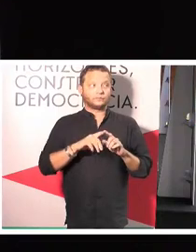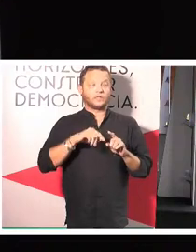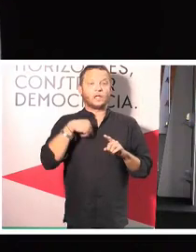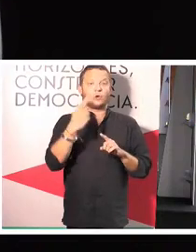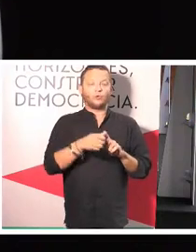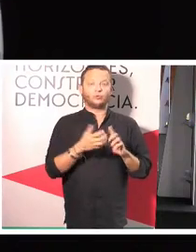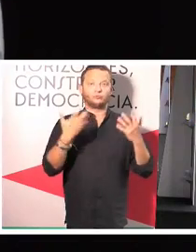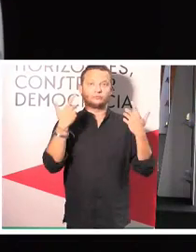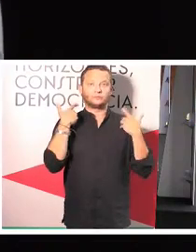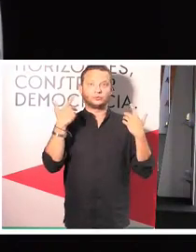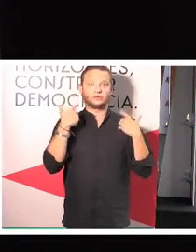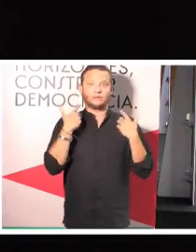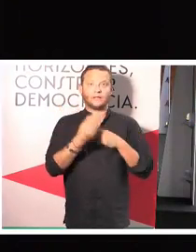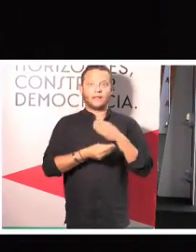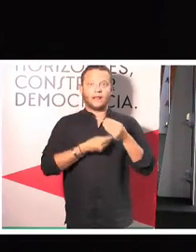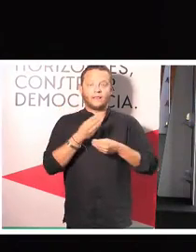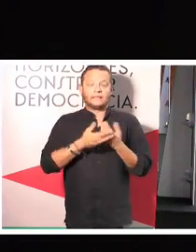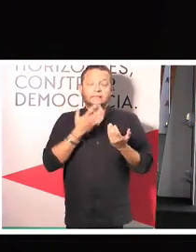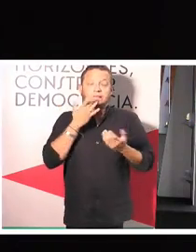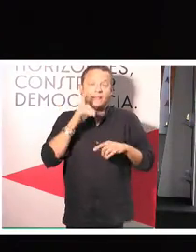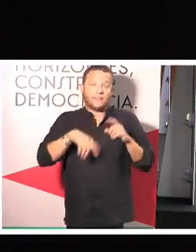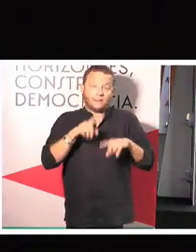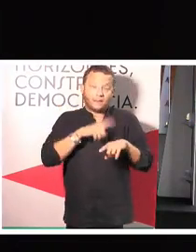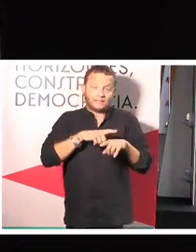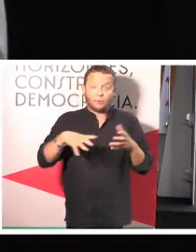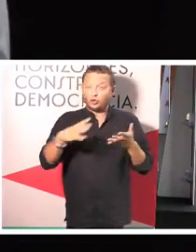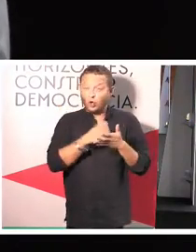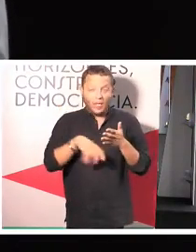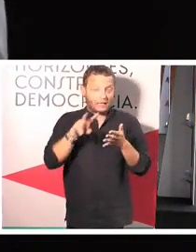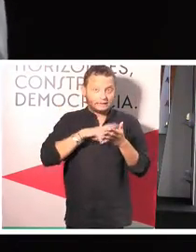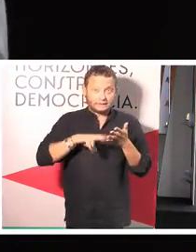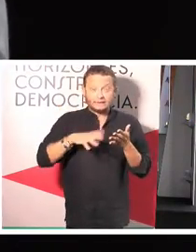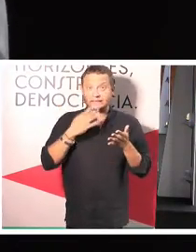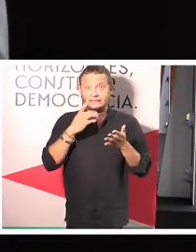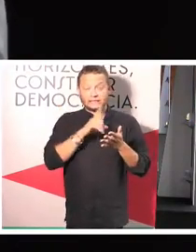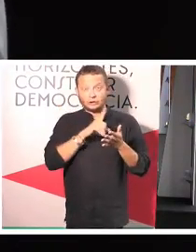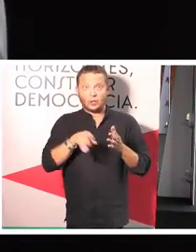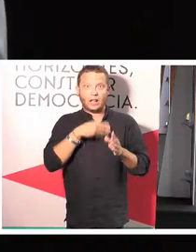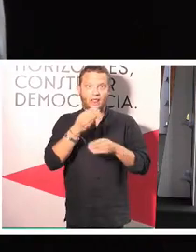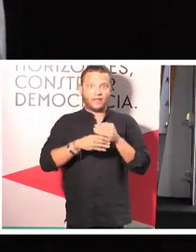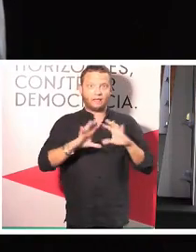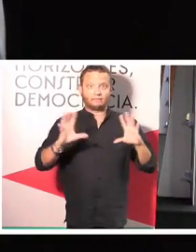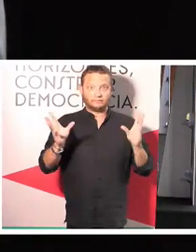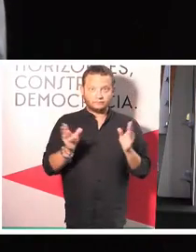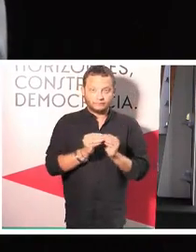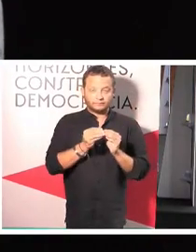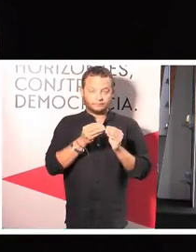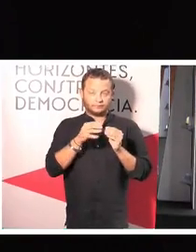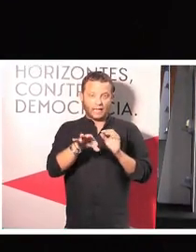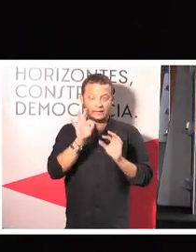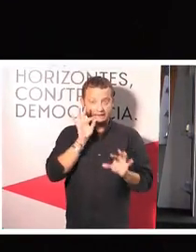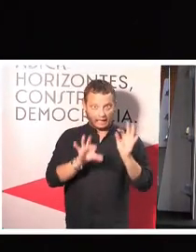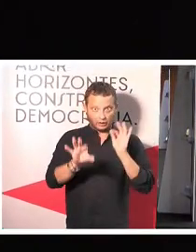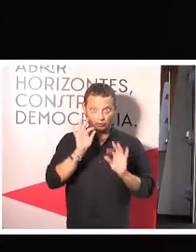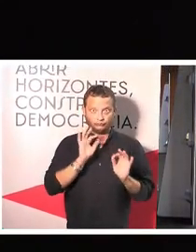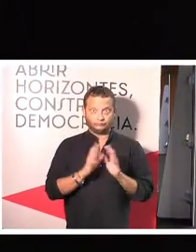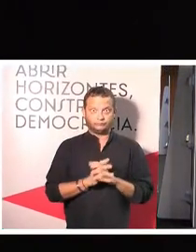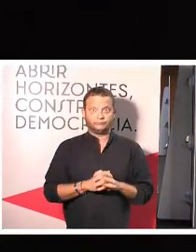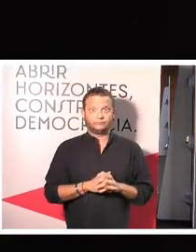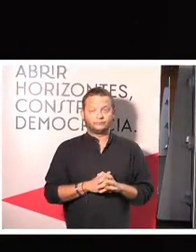yo pues me encargaré de, en fin, si hay tiempo, leerlas todas, evidentemente, y si no, hacer algún filtro, selección,